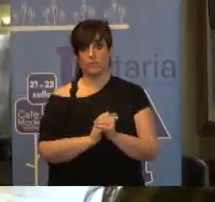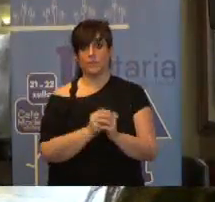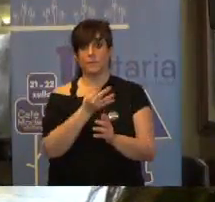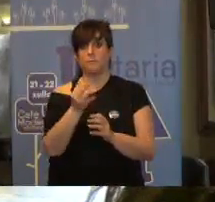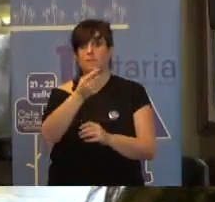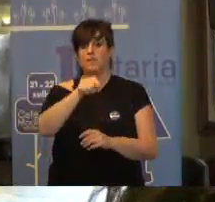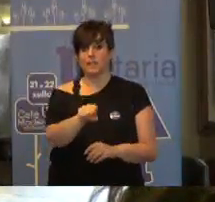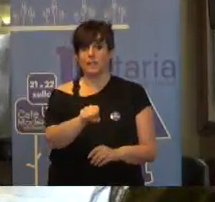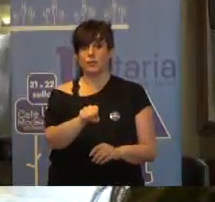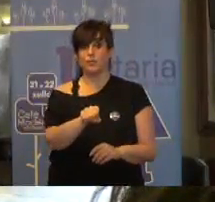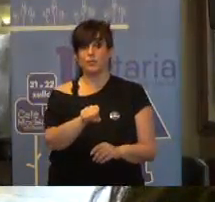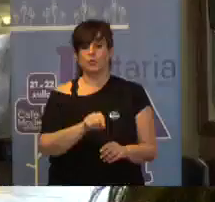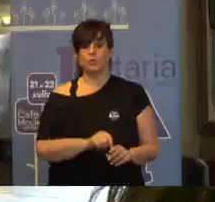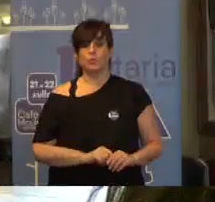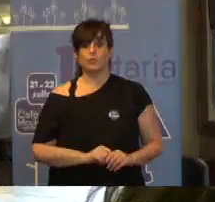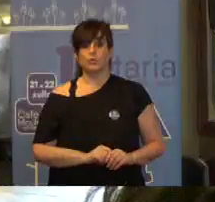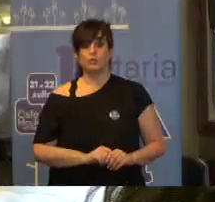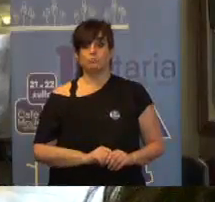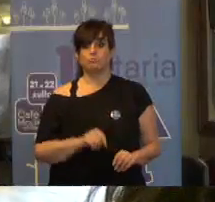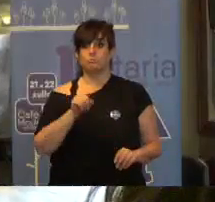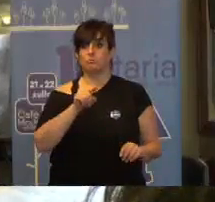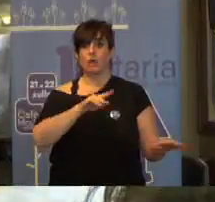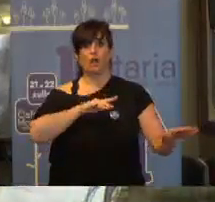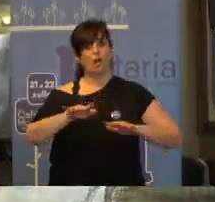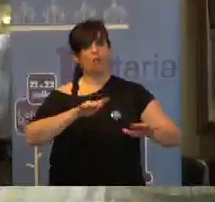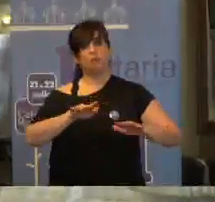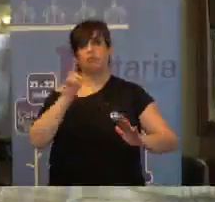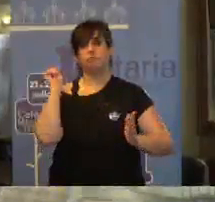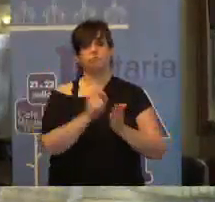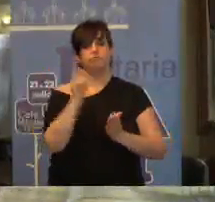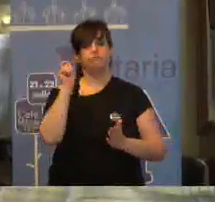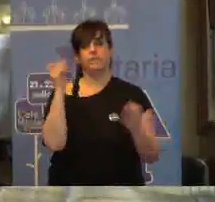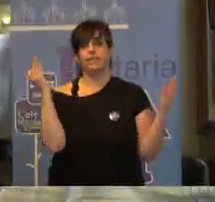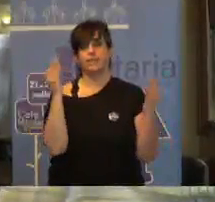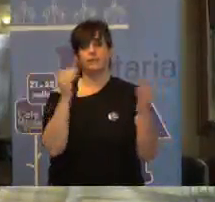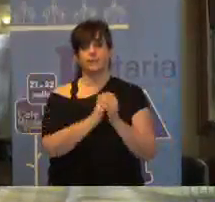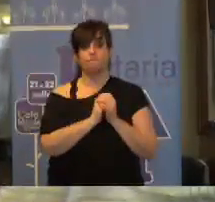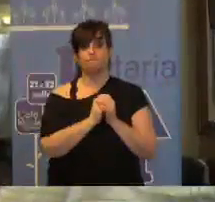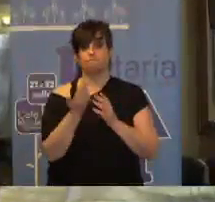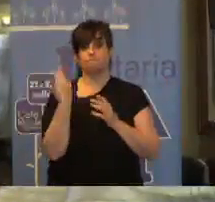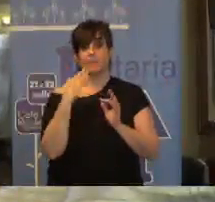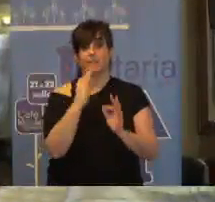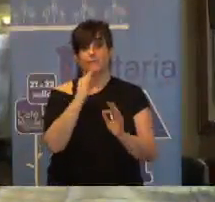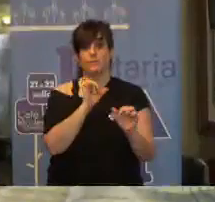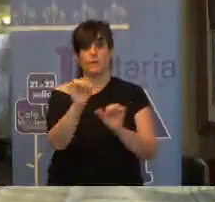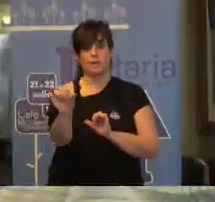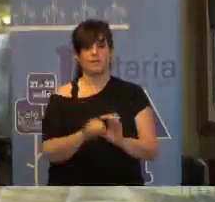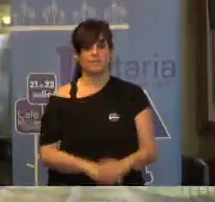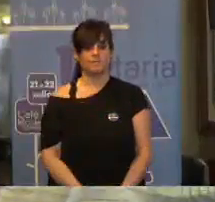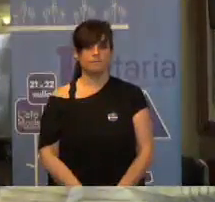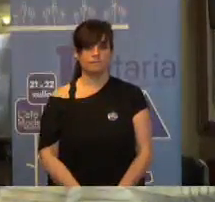ser a nosa acción inmediata a partir do mes de setembro.